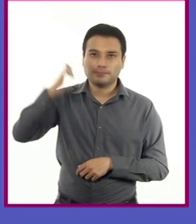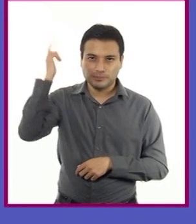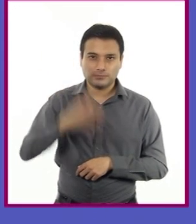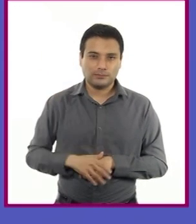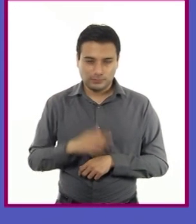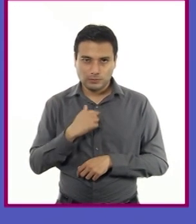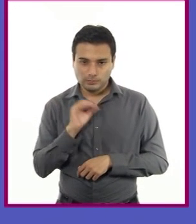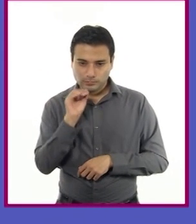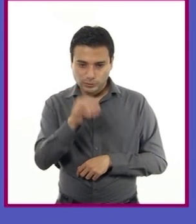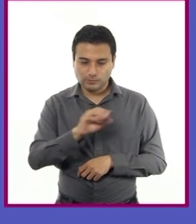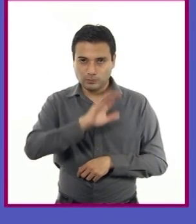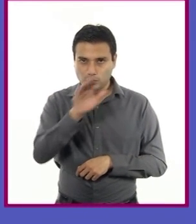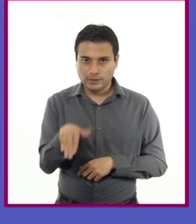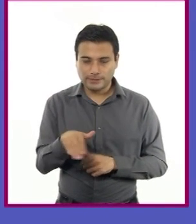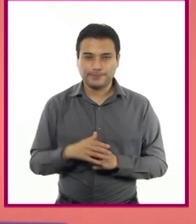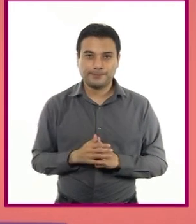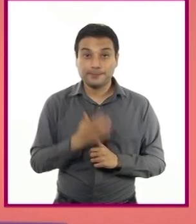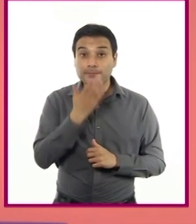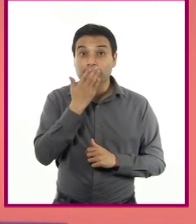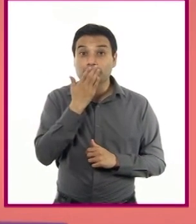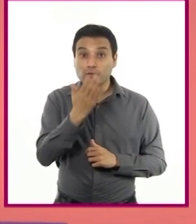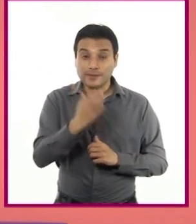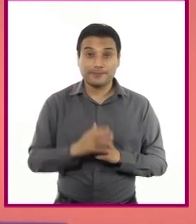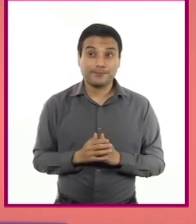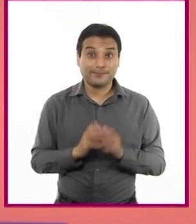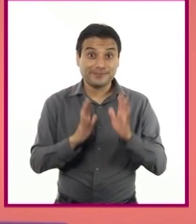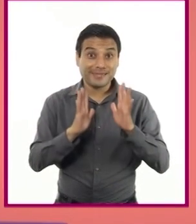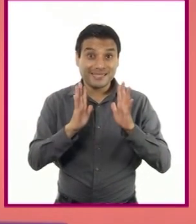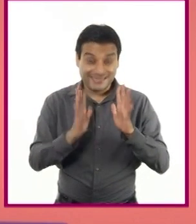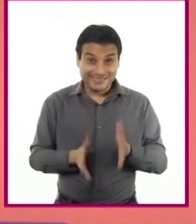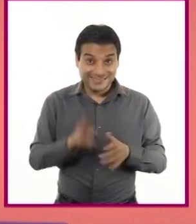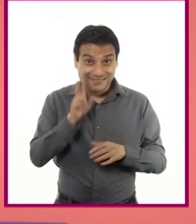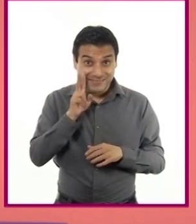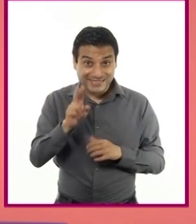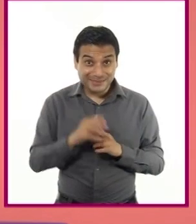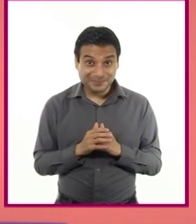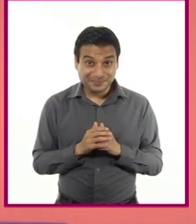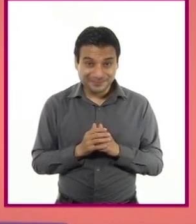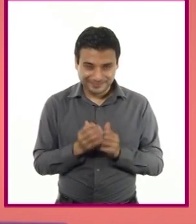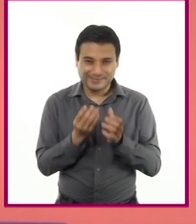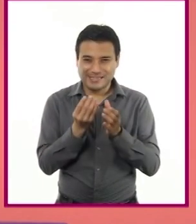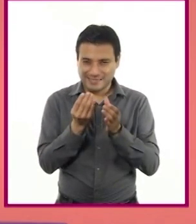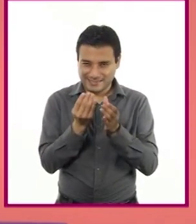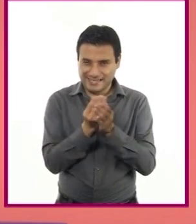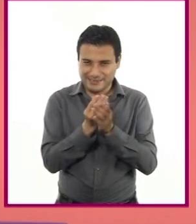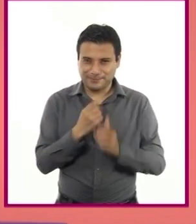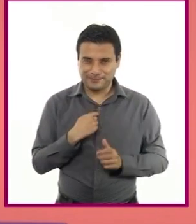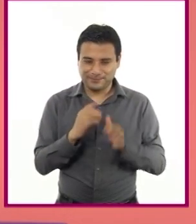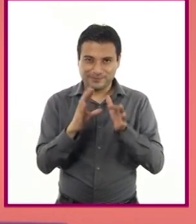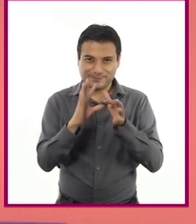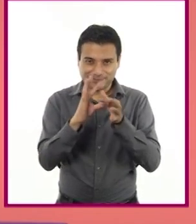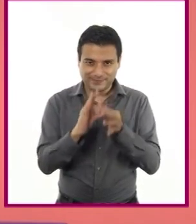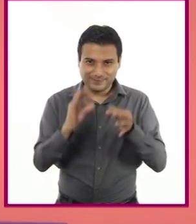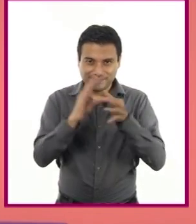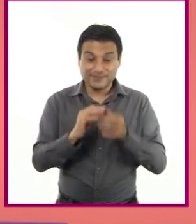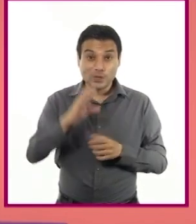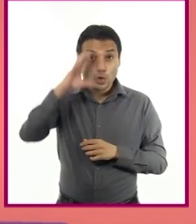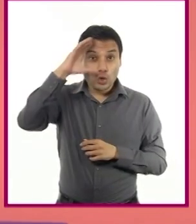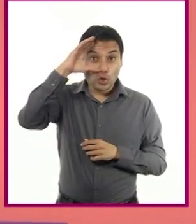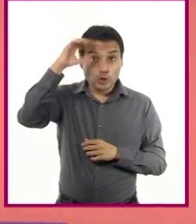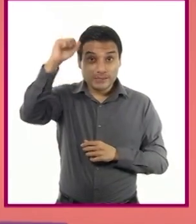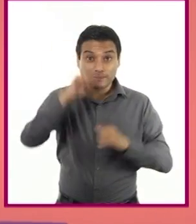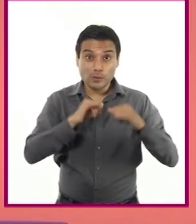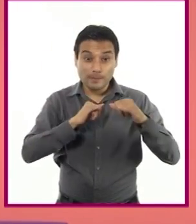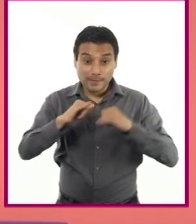muerte. Muy bien. Como pudimos darnos cuenta a lo largo de la sesión, elaborar un mapa conceptual es sencillo